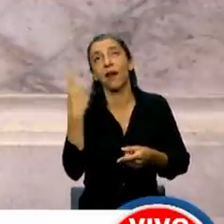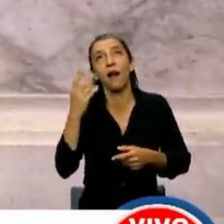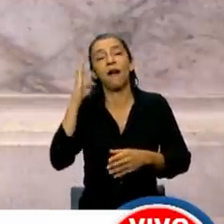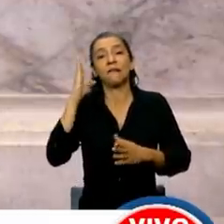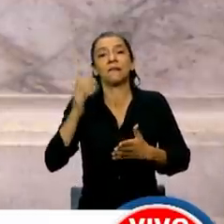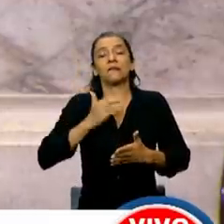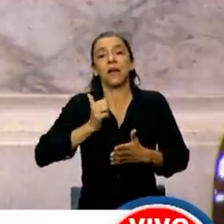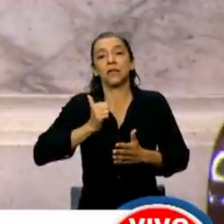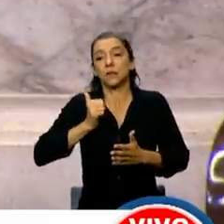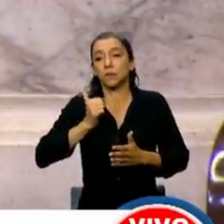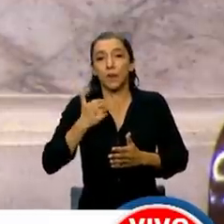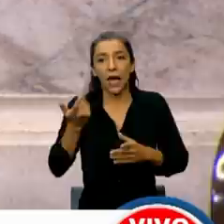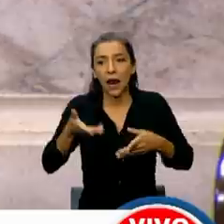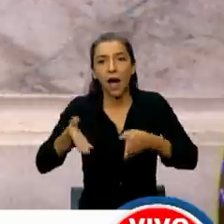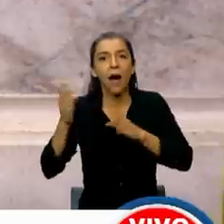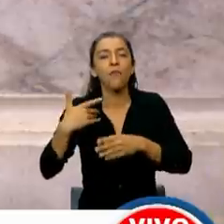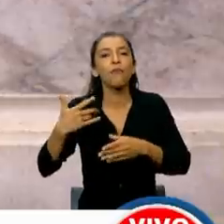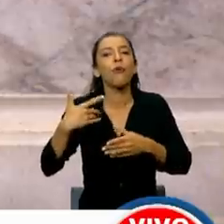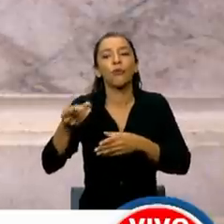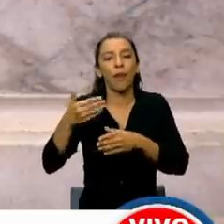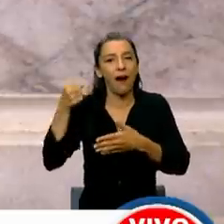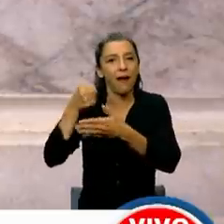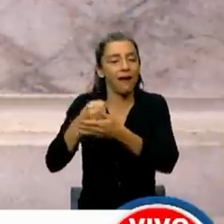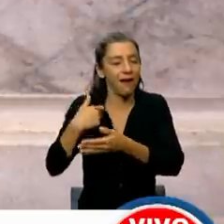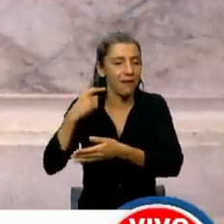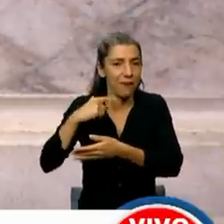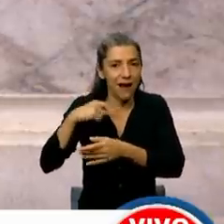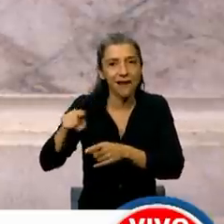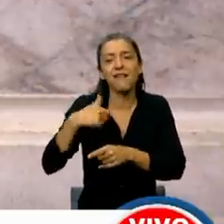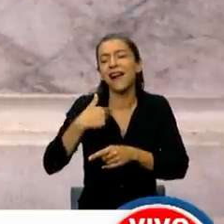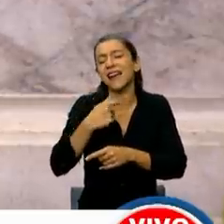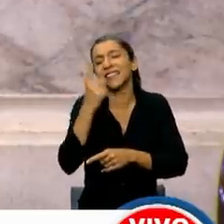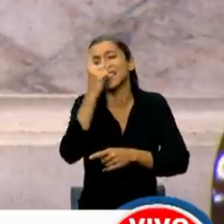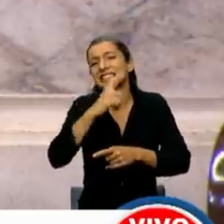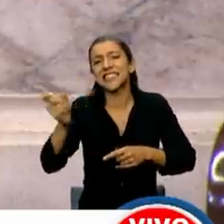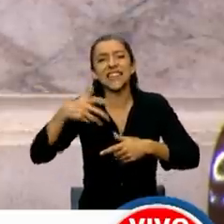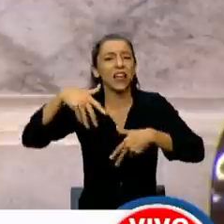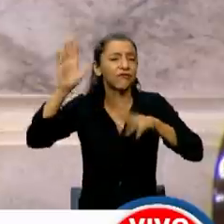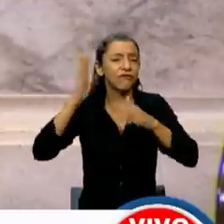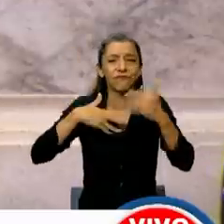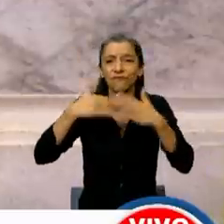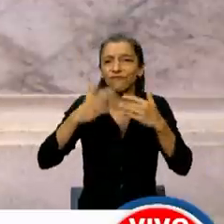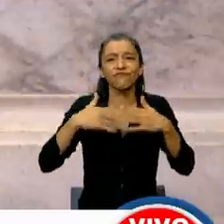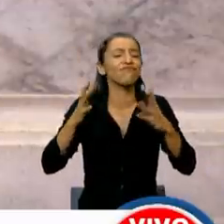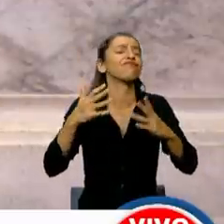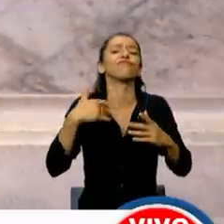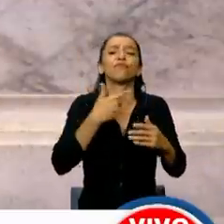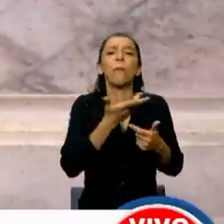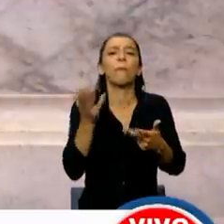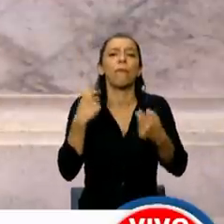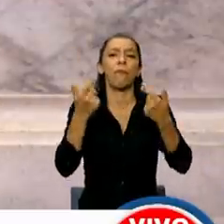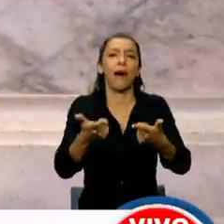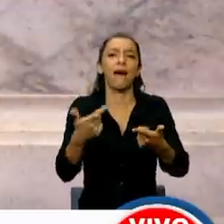de paraná los hospitales y cientos de obras que vienen a garantizarle presente y futuro a los